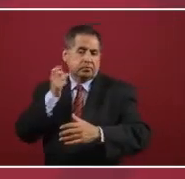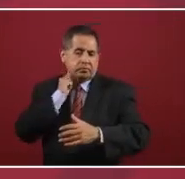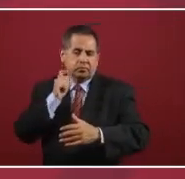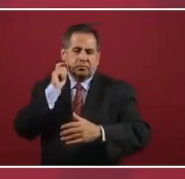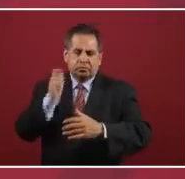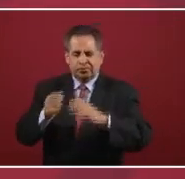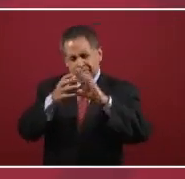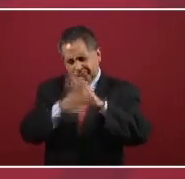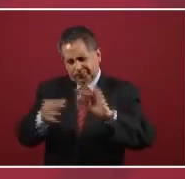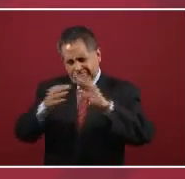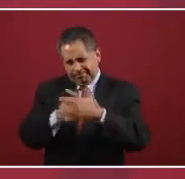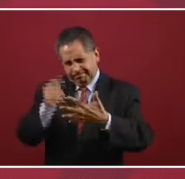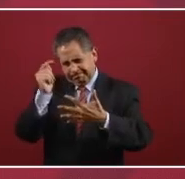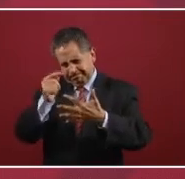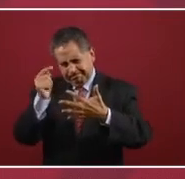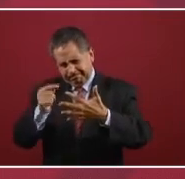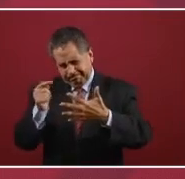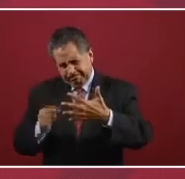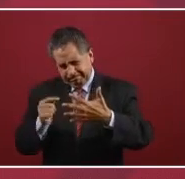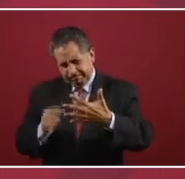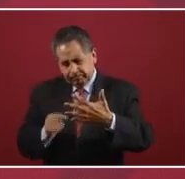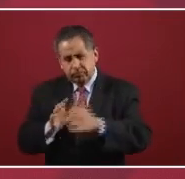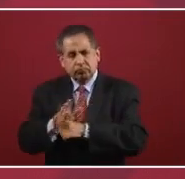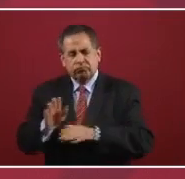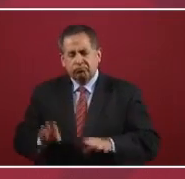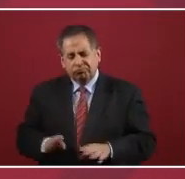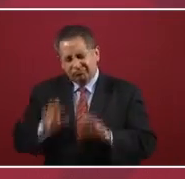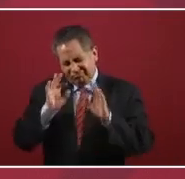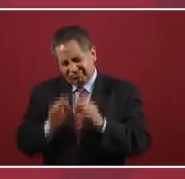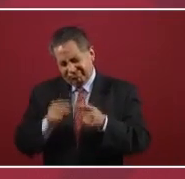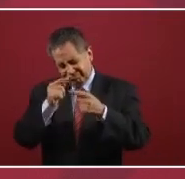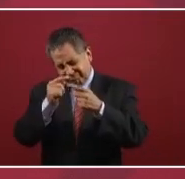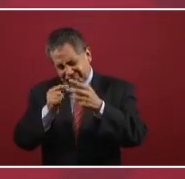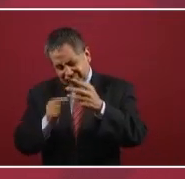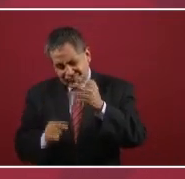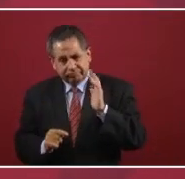definiendo muy bien los casos, las características generales,